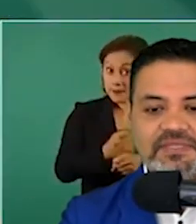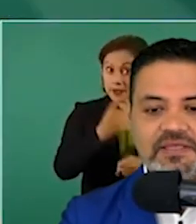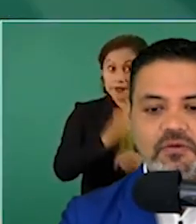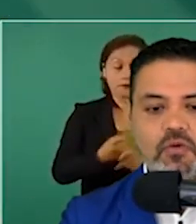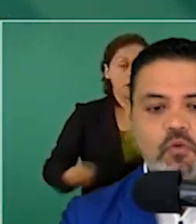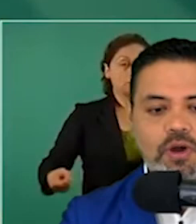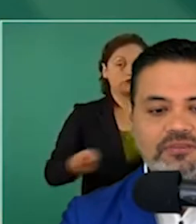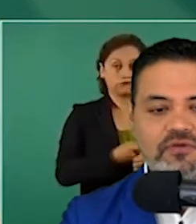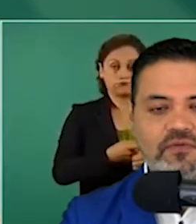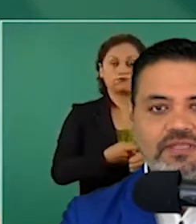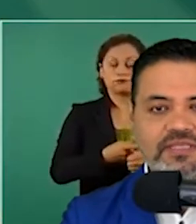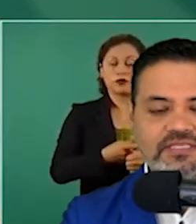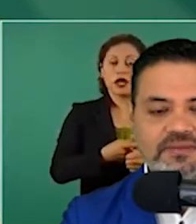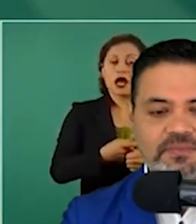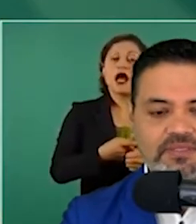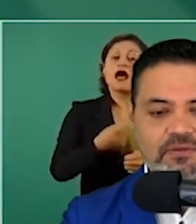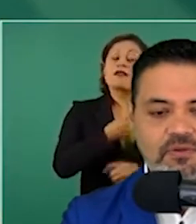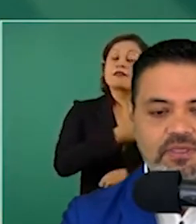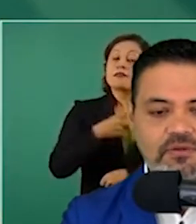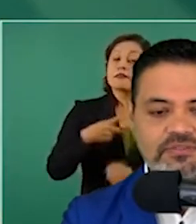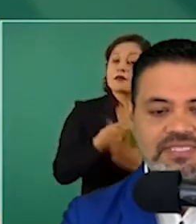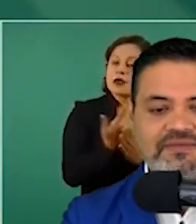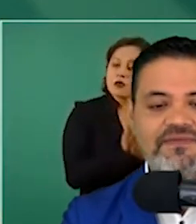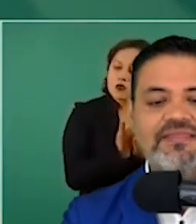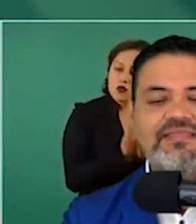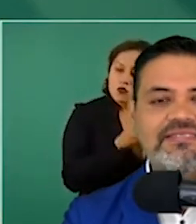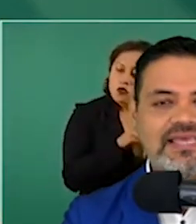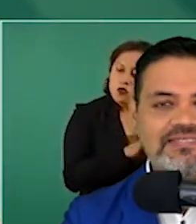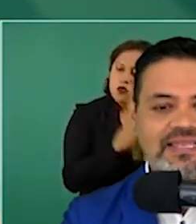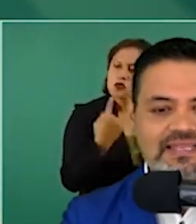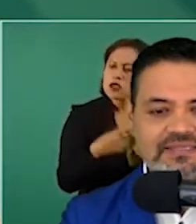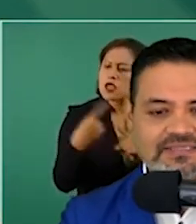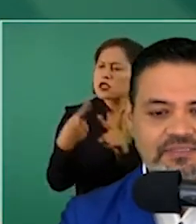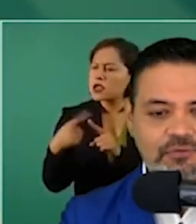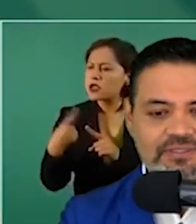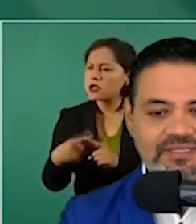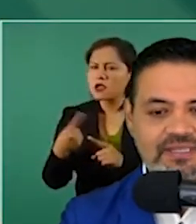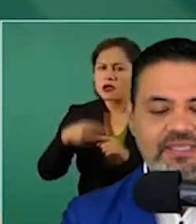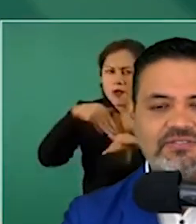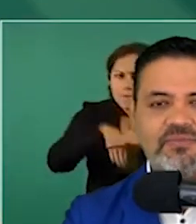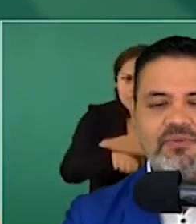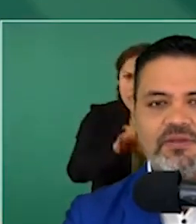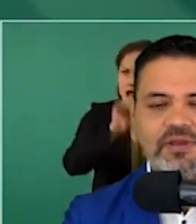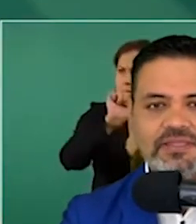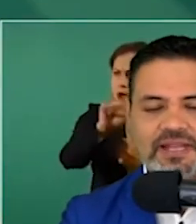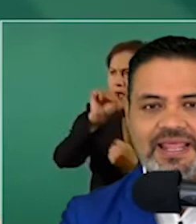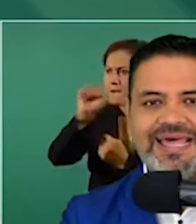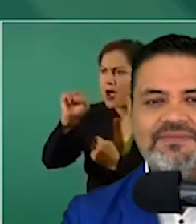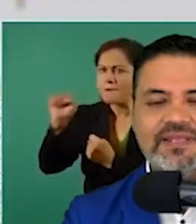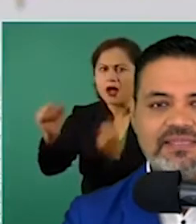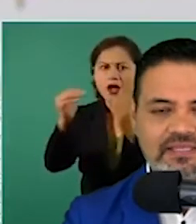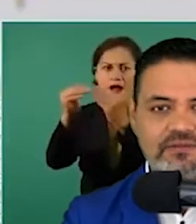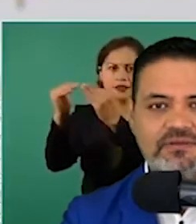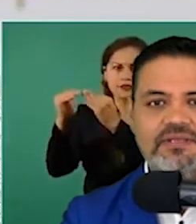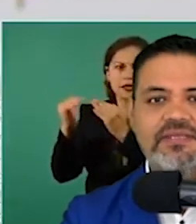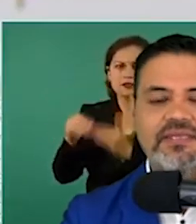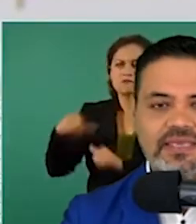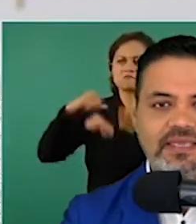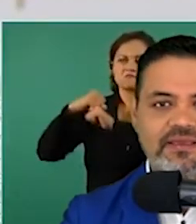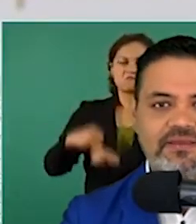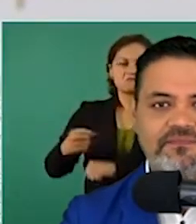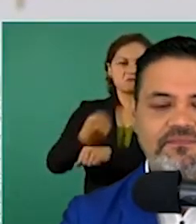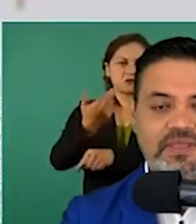se emitieron 4 boletines meteorológicos y 26 alertas en Twitter dirigidas al público en general advirtiendo